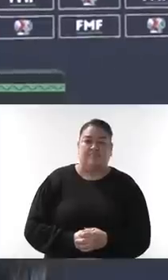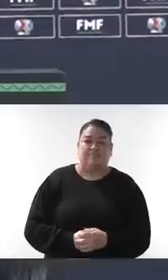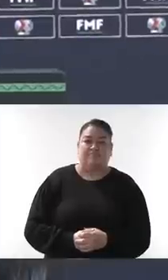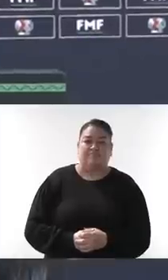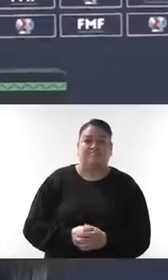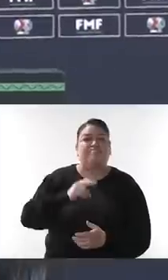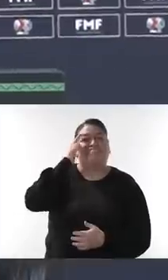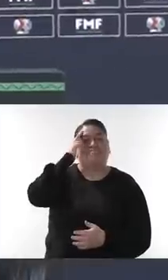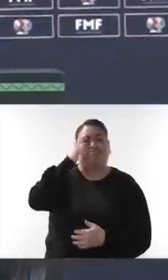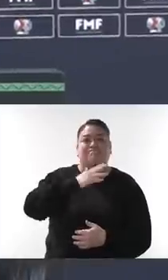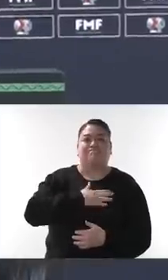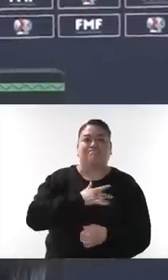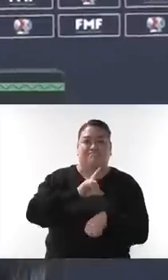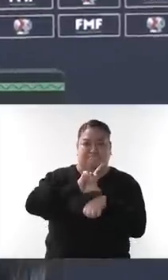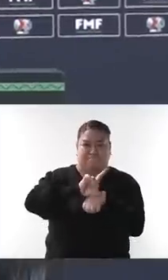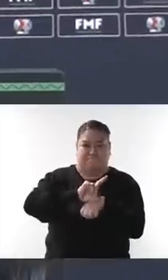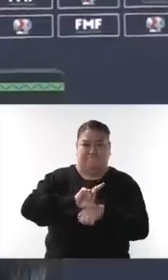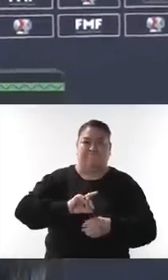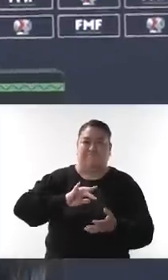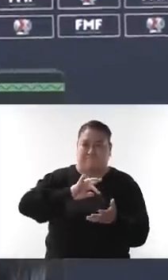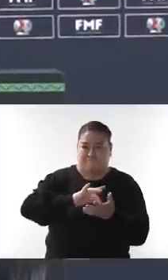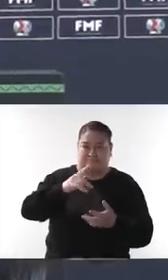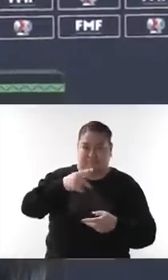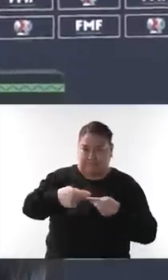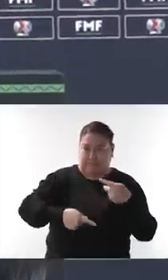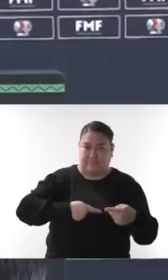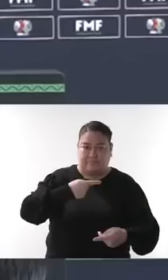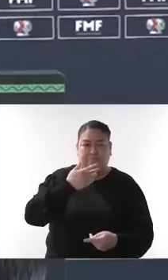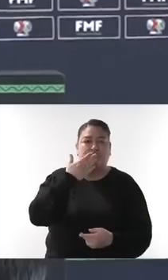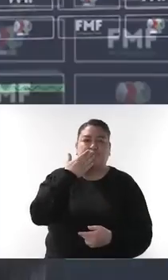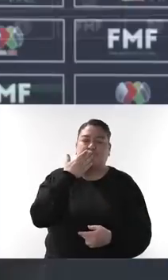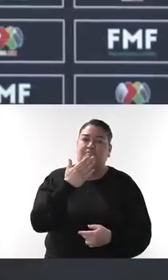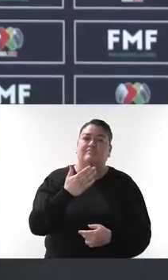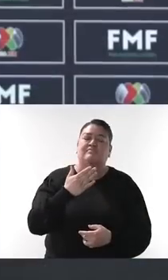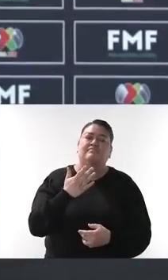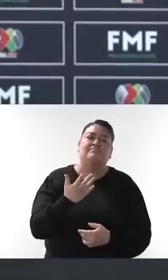Paco, buenos días. Gracias por las preguntas. Me parece que